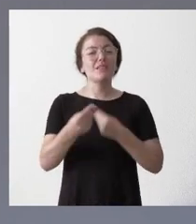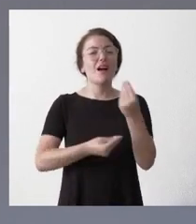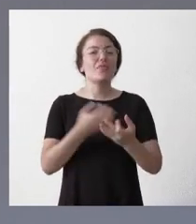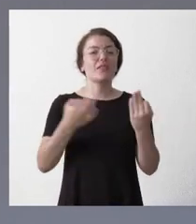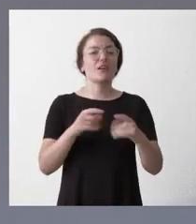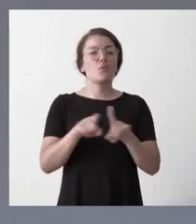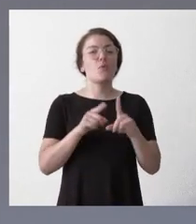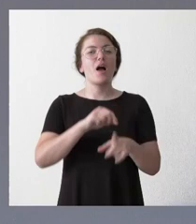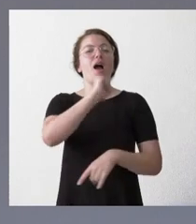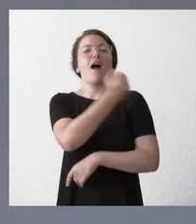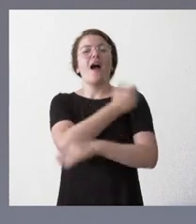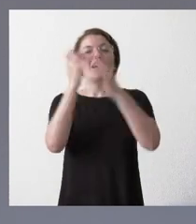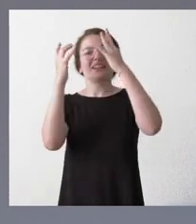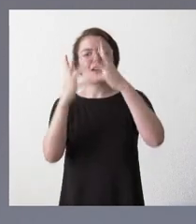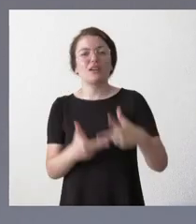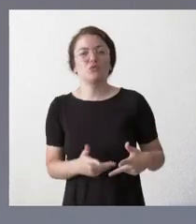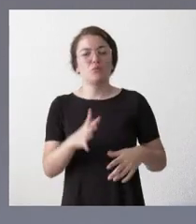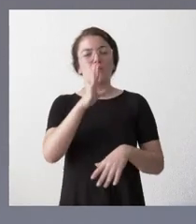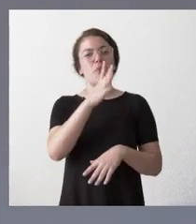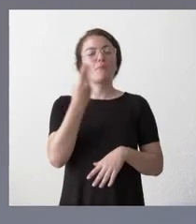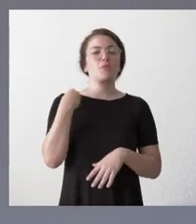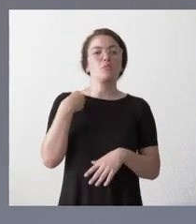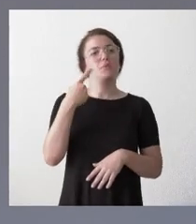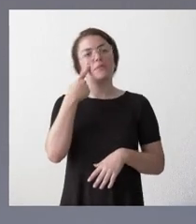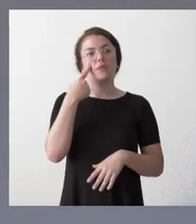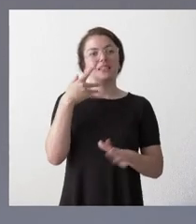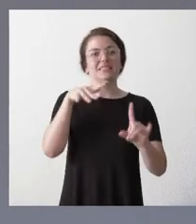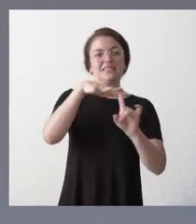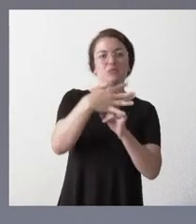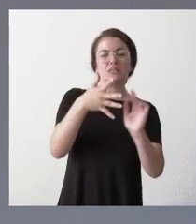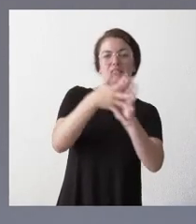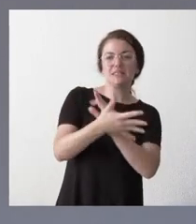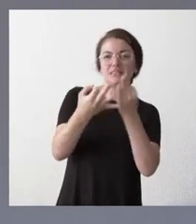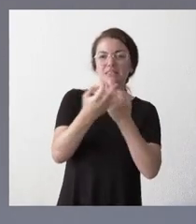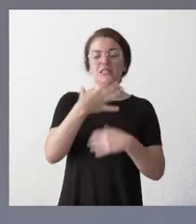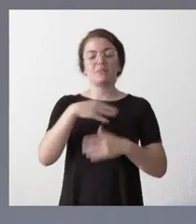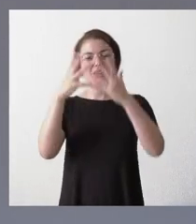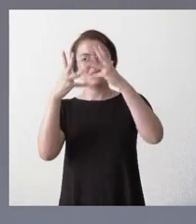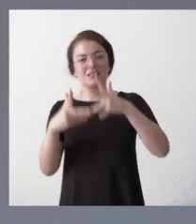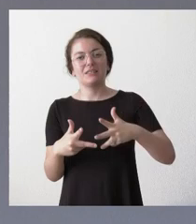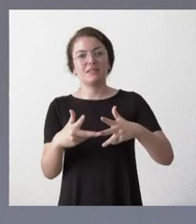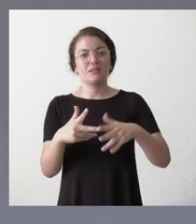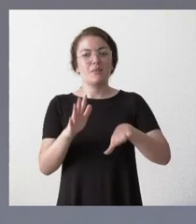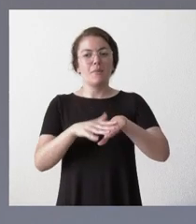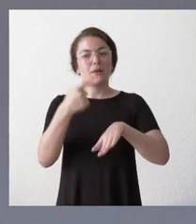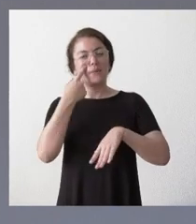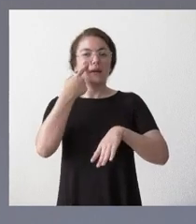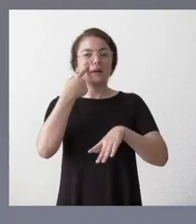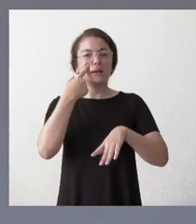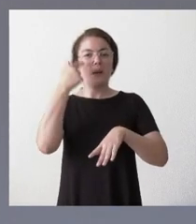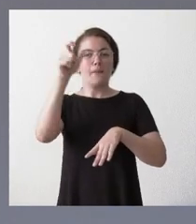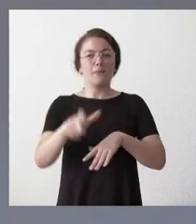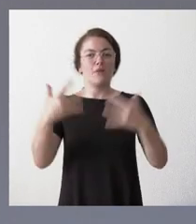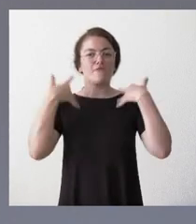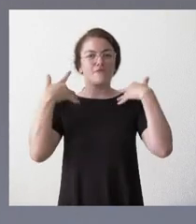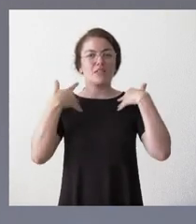definiciones que se vayan teniendo de las posibles situaciones o de lo que se podría considerar víctima de violencia intrafamiliar